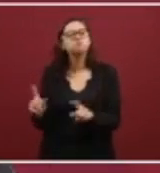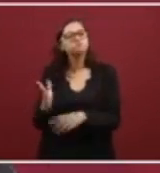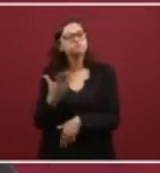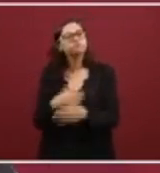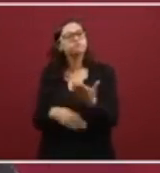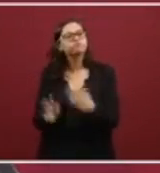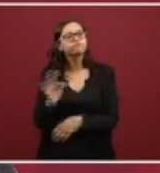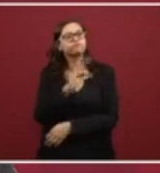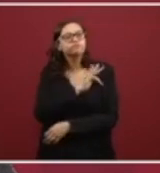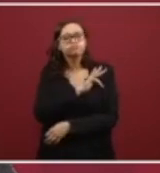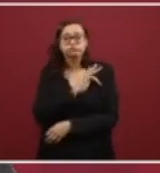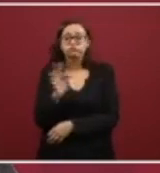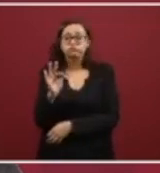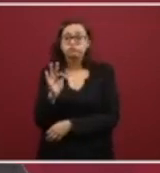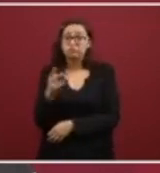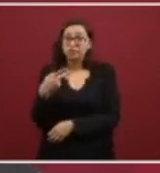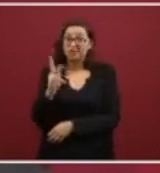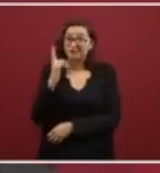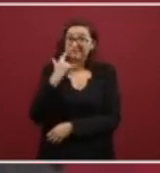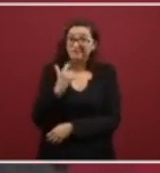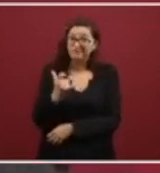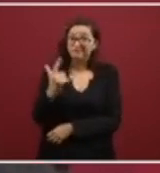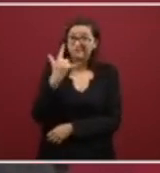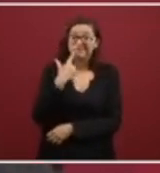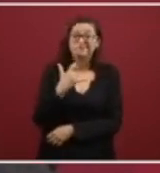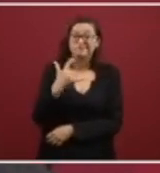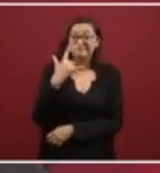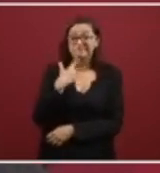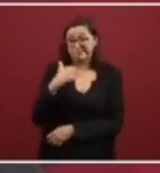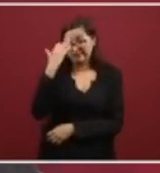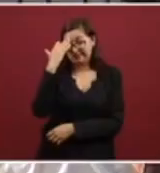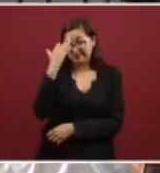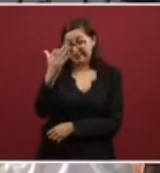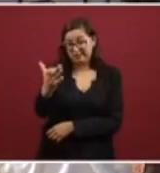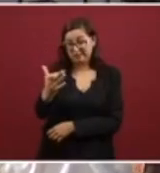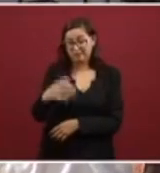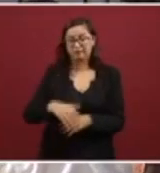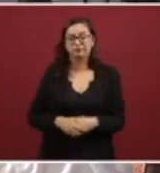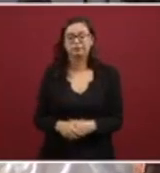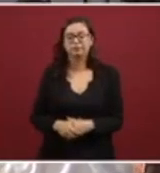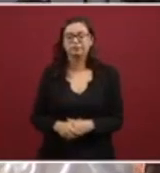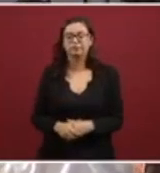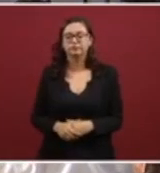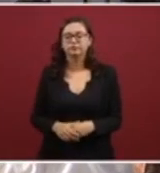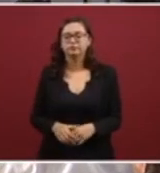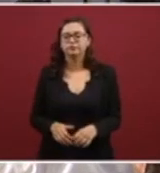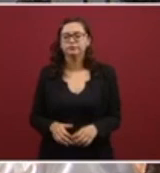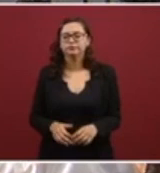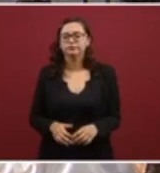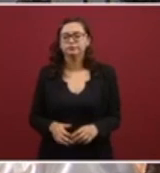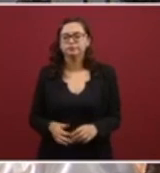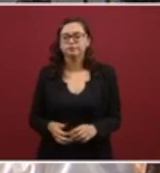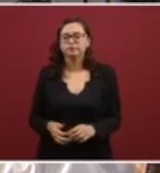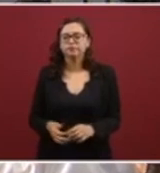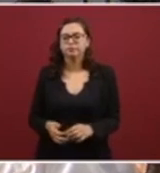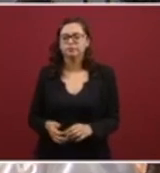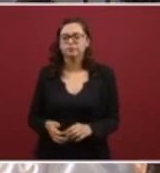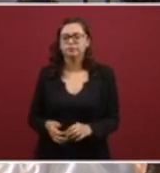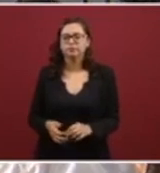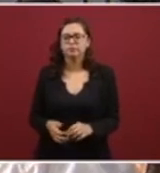resultados. Pero va a ser una batalla que va a tomar tiempo. ¿Qué es lo que puede